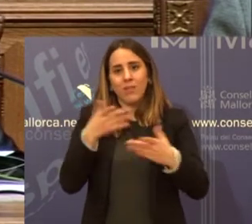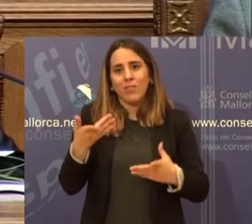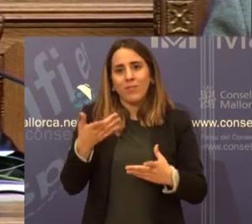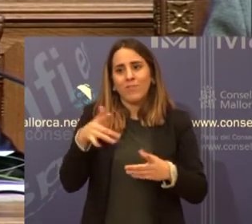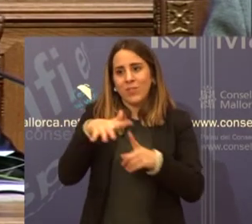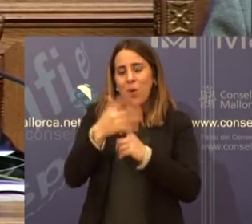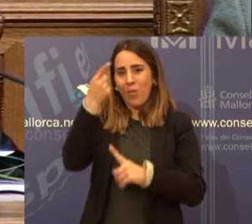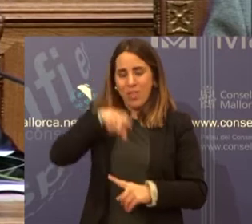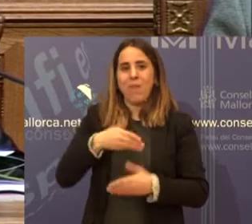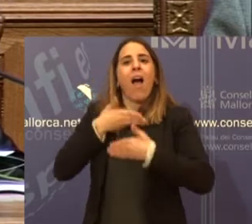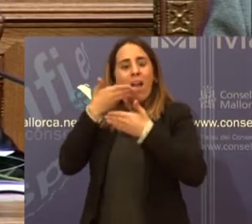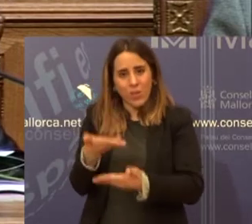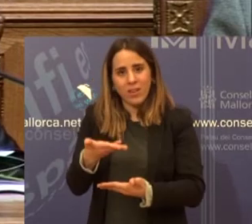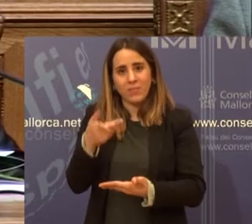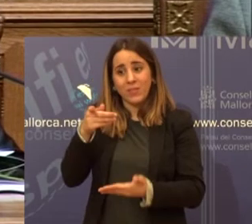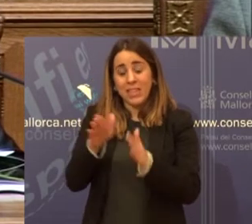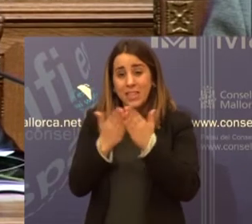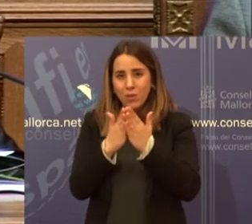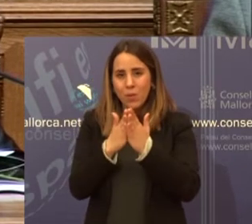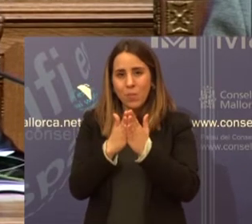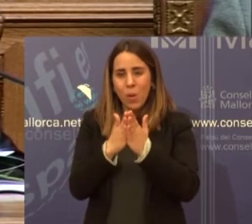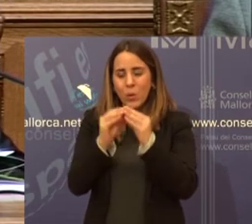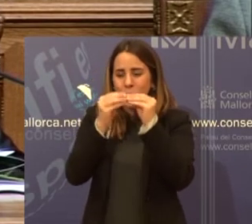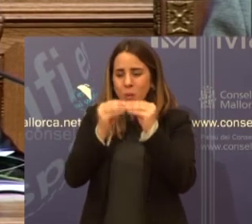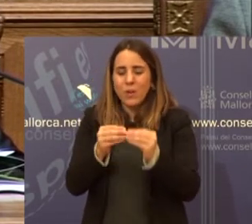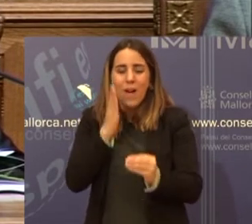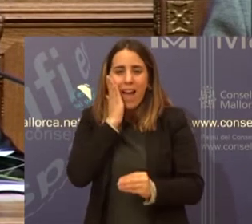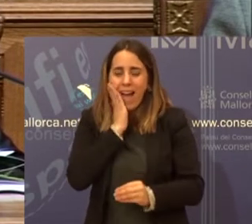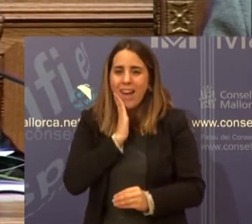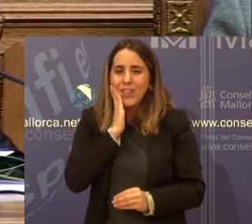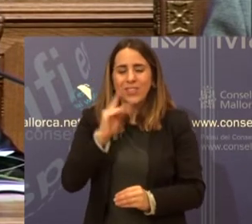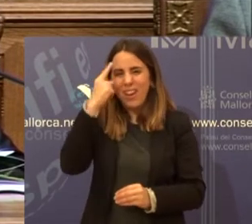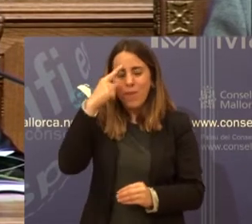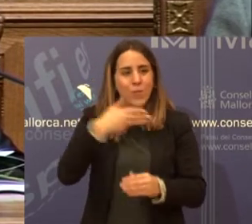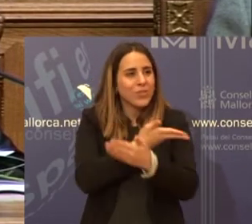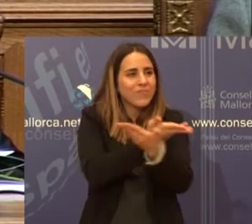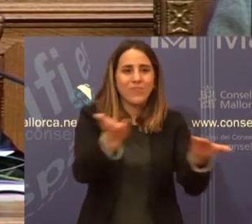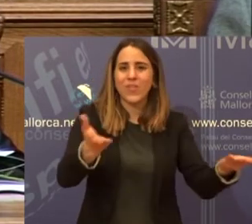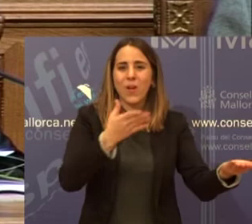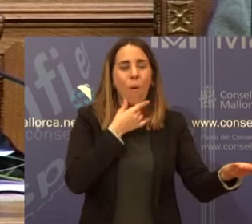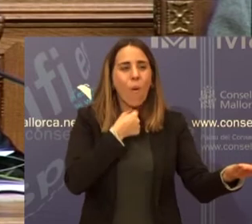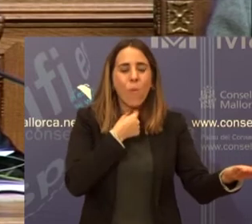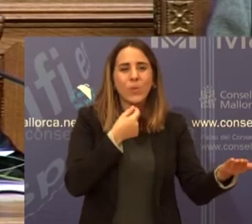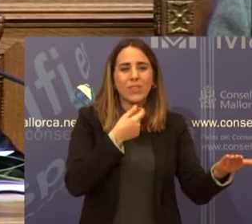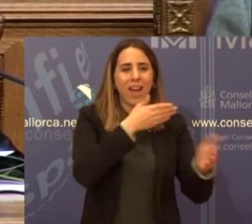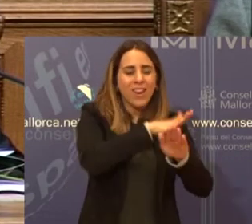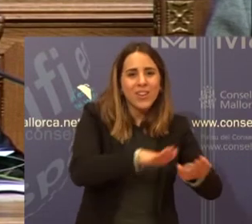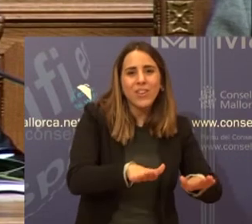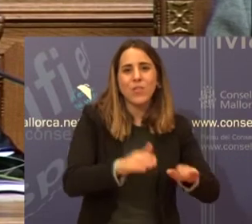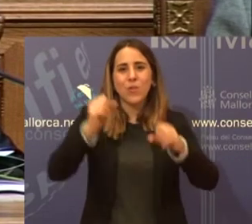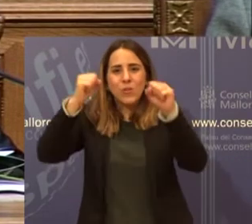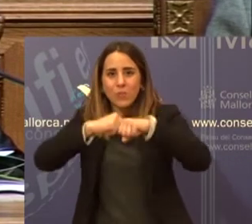quisimos ayudarles. Este cuento se ha hecho con mucho cariño. Sabemos que va a gustar a todo el mundo, a pequeños, a